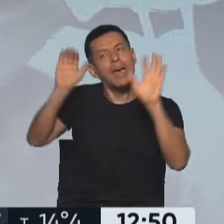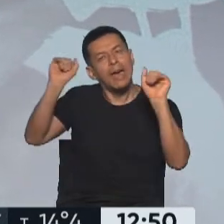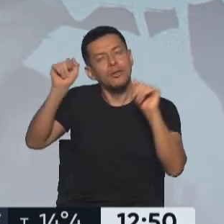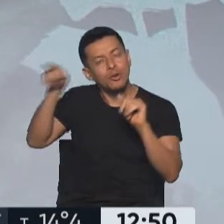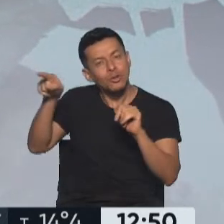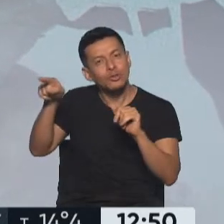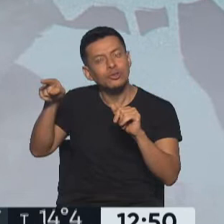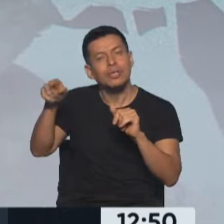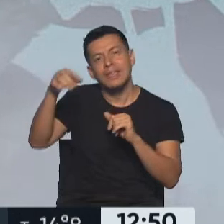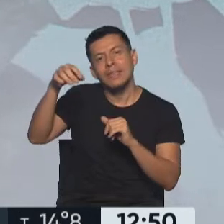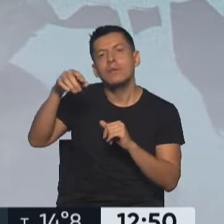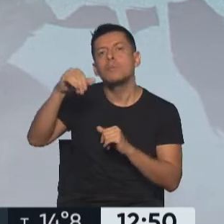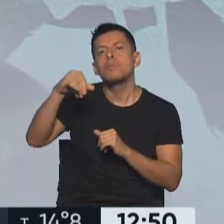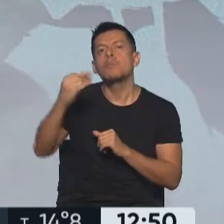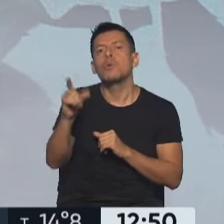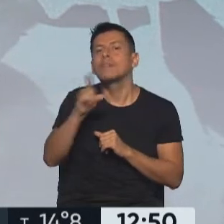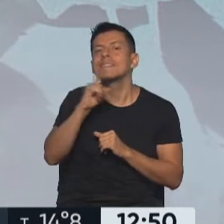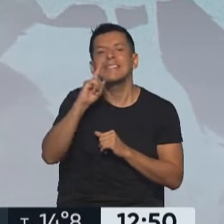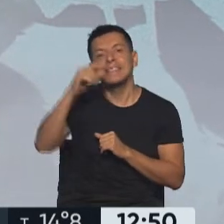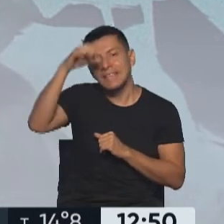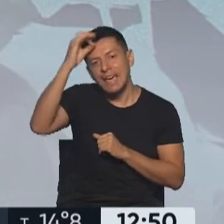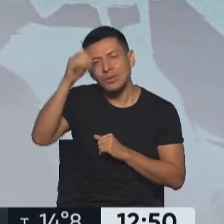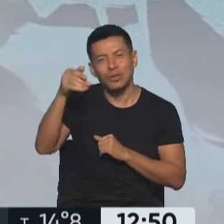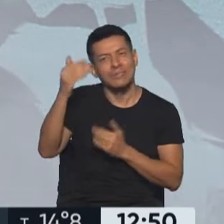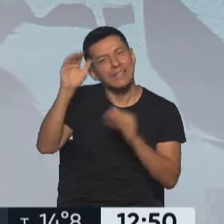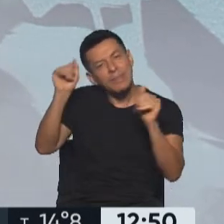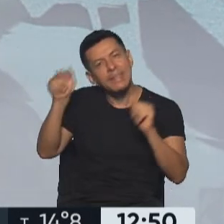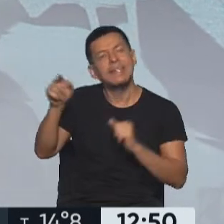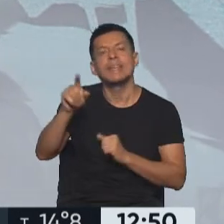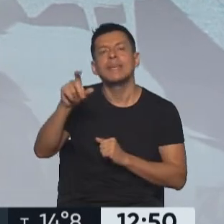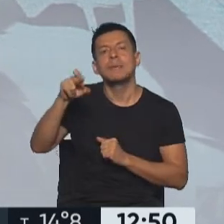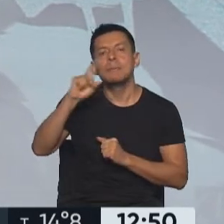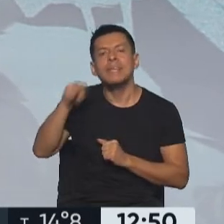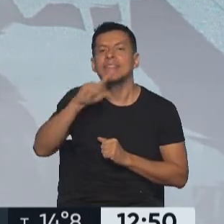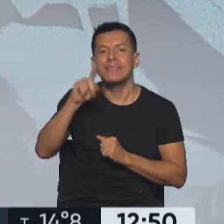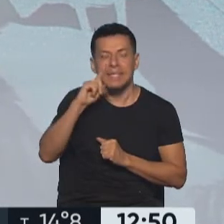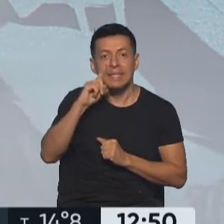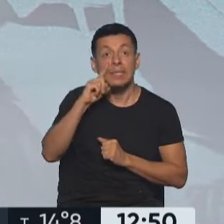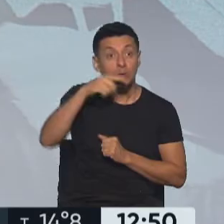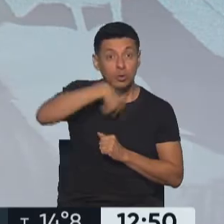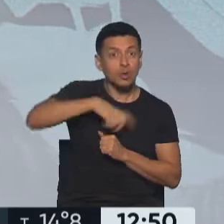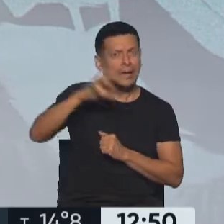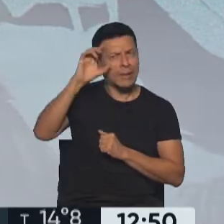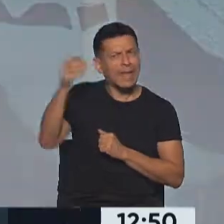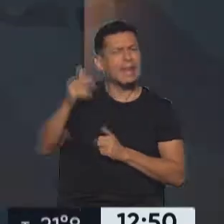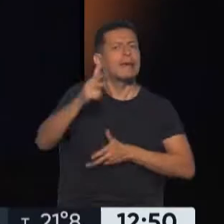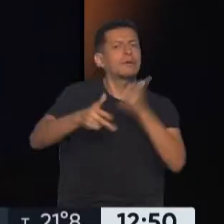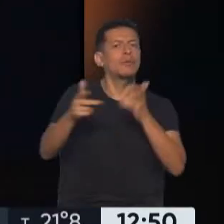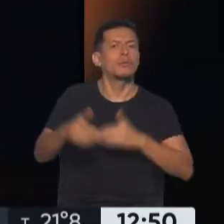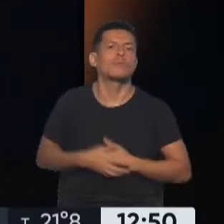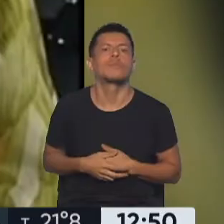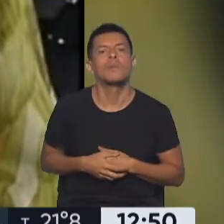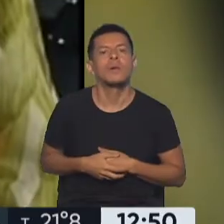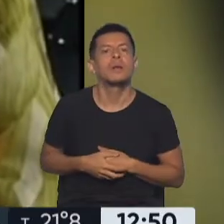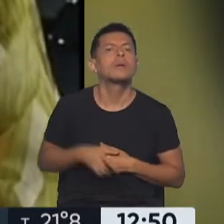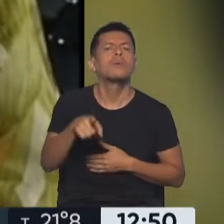al multiteatro, a Enrique Pinti. Nosotros queremos recordarlo así, con alguna de sus siempre lúcidas palabras. ¿Y a qué le tenés